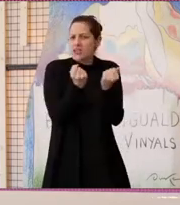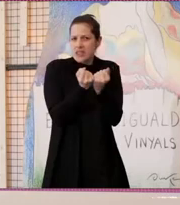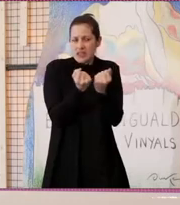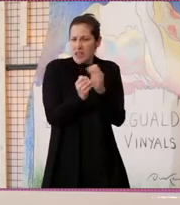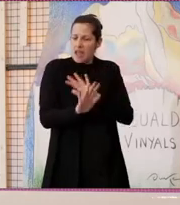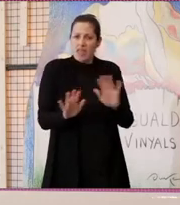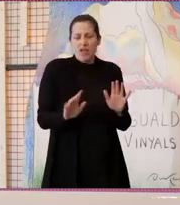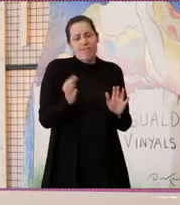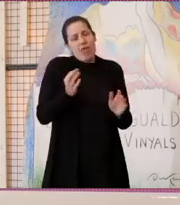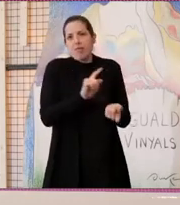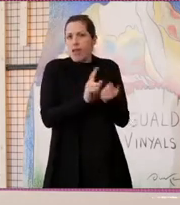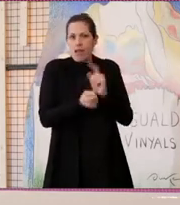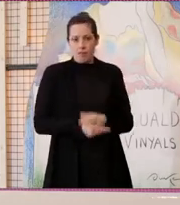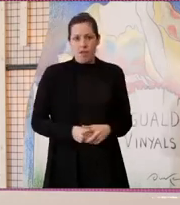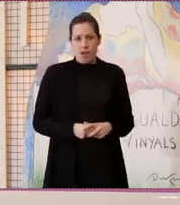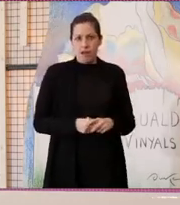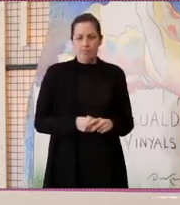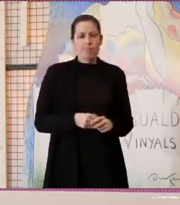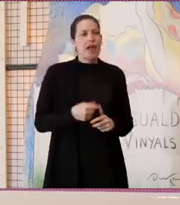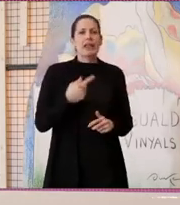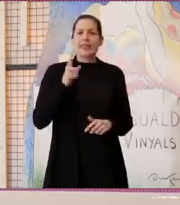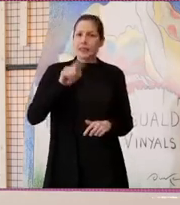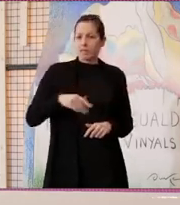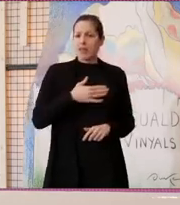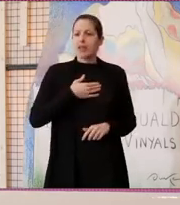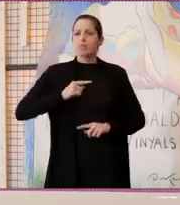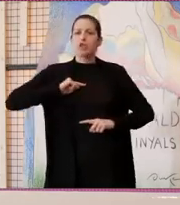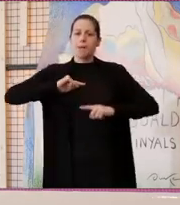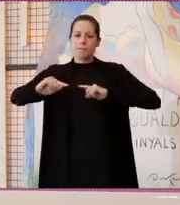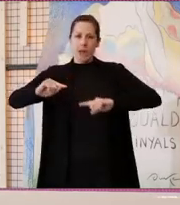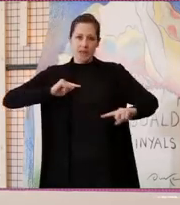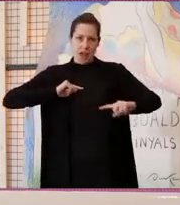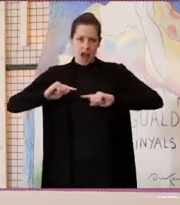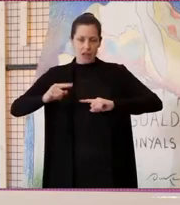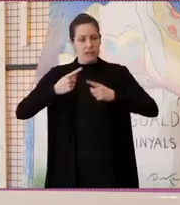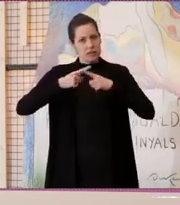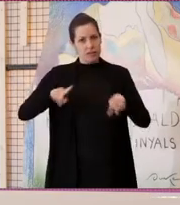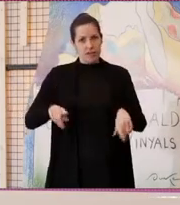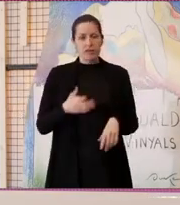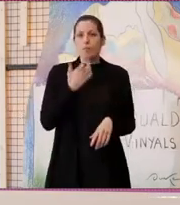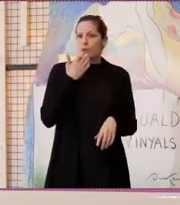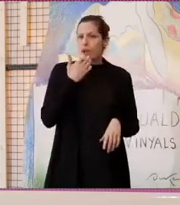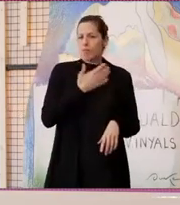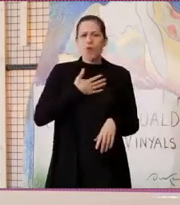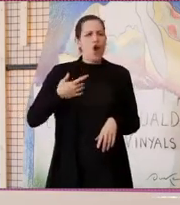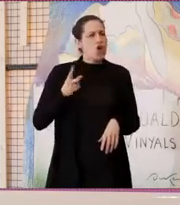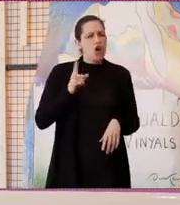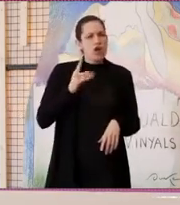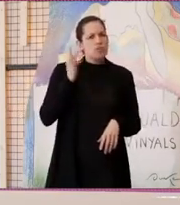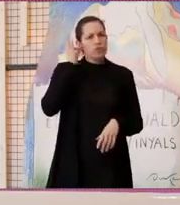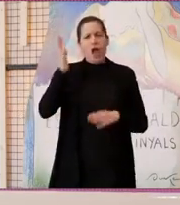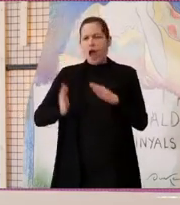poco distintos a lo que estamos escuchando todos los días por ejemplo nosotras no queremos que las mujeres vayan a denunciar corriendo